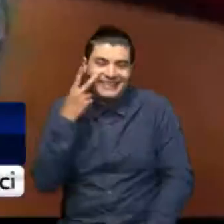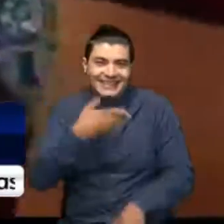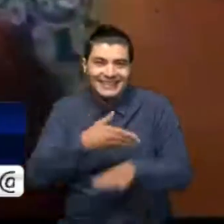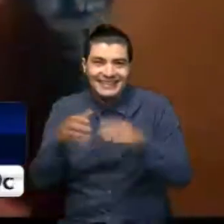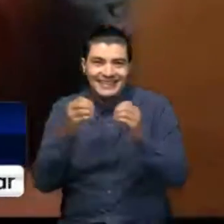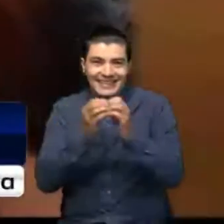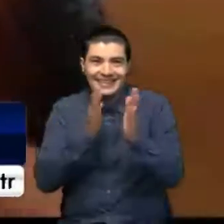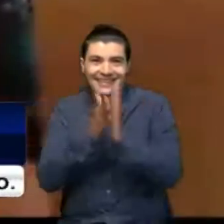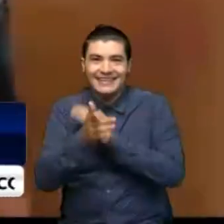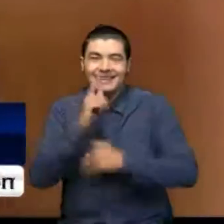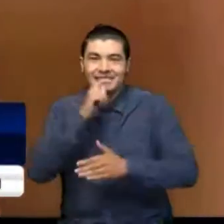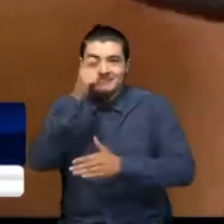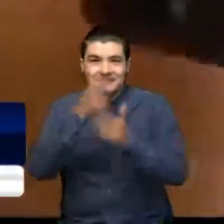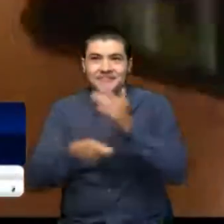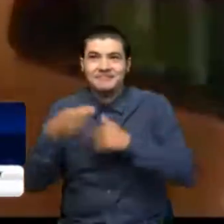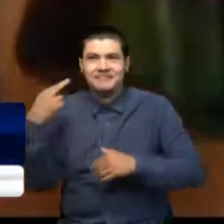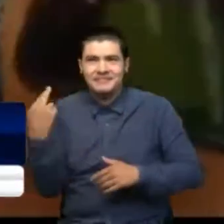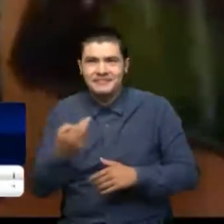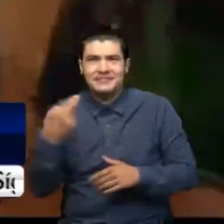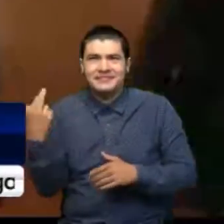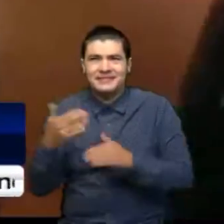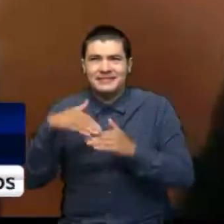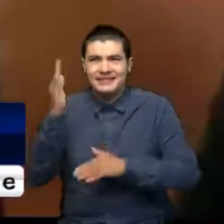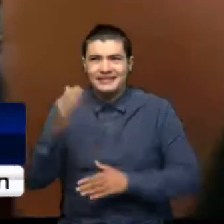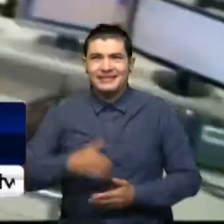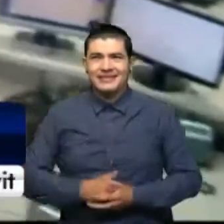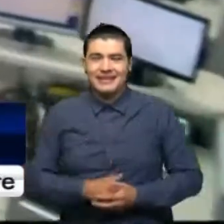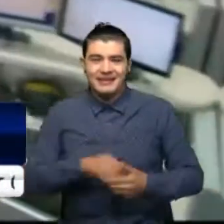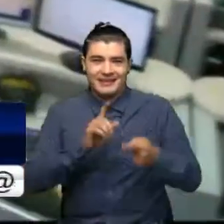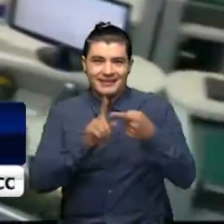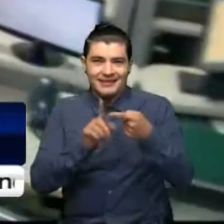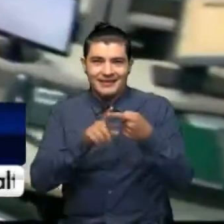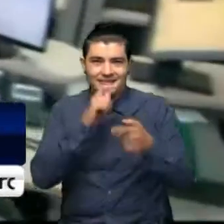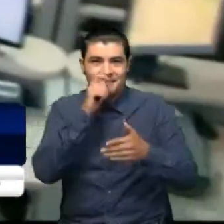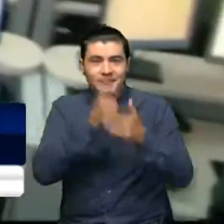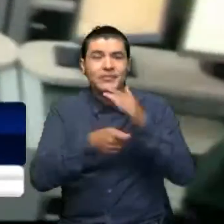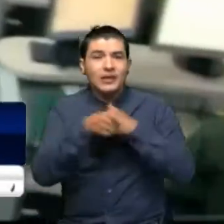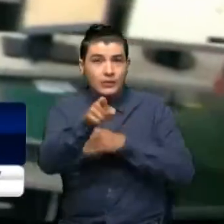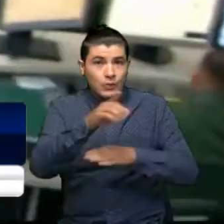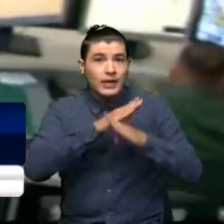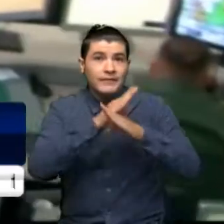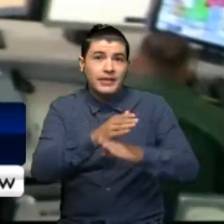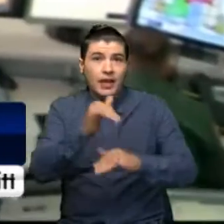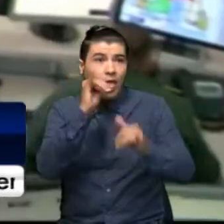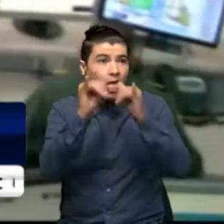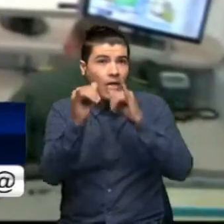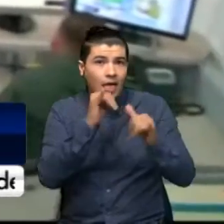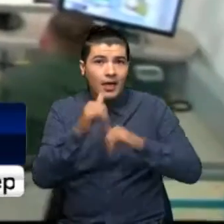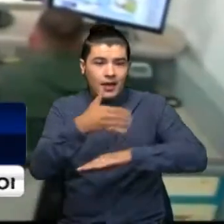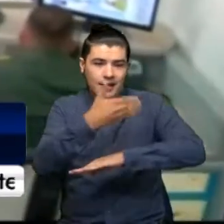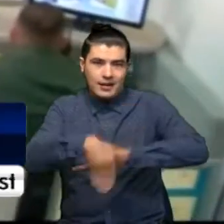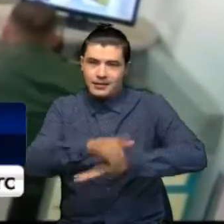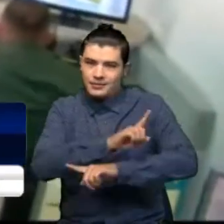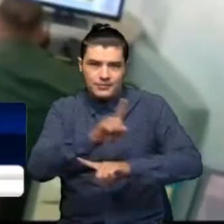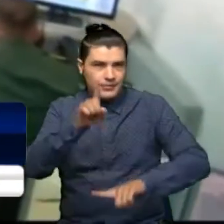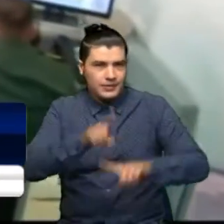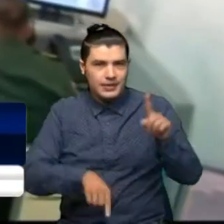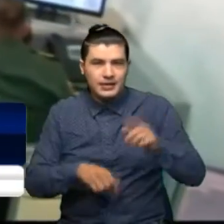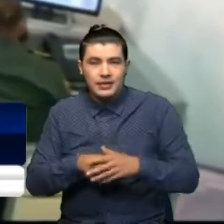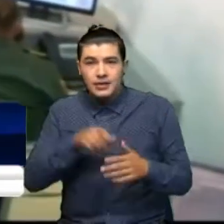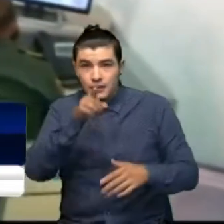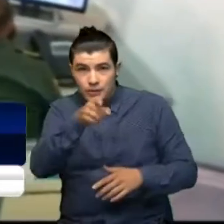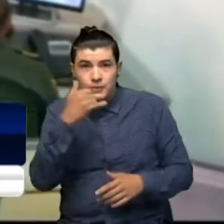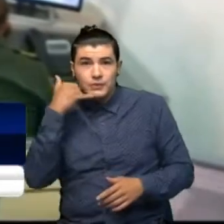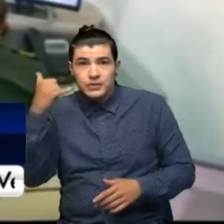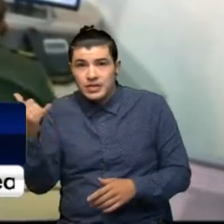siguientes multas las cuales suelen ser las más recurrentes primero evite tomar alcohol en la calle segundo hacer bromas a la línea